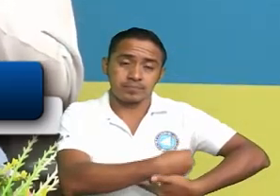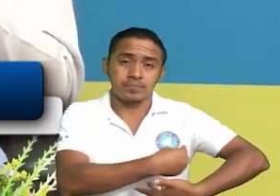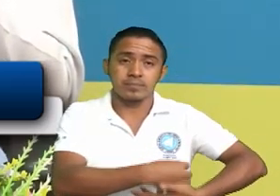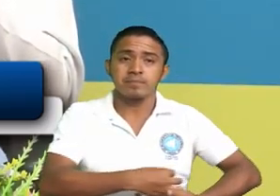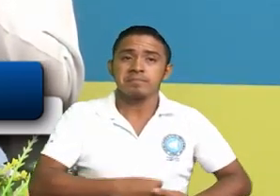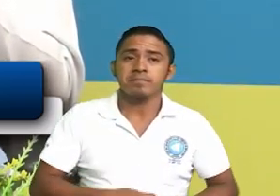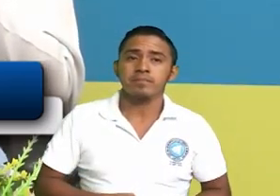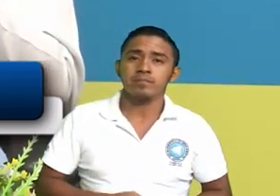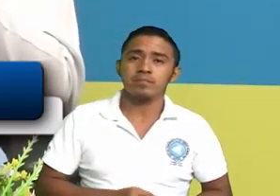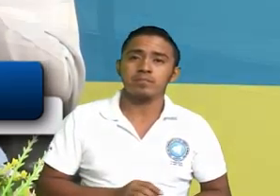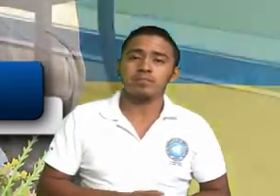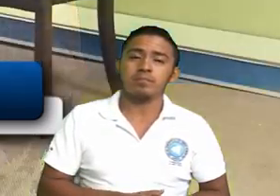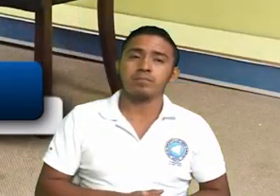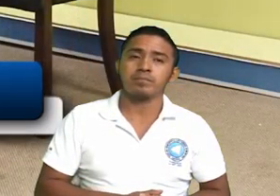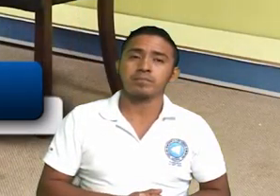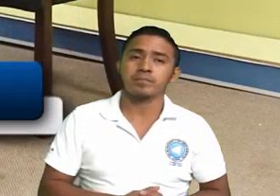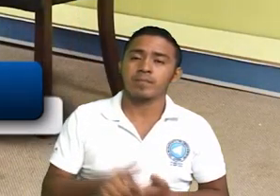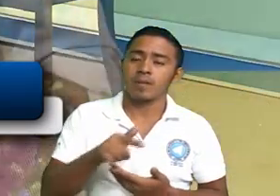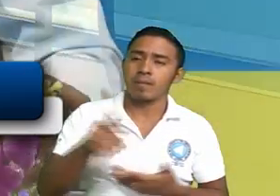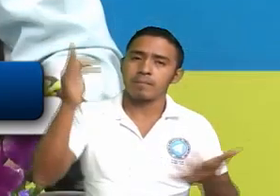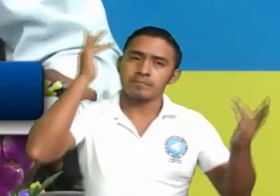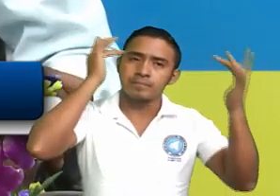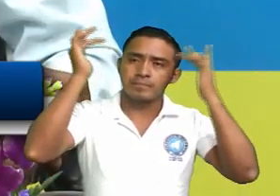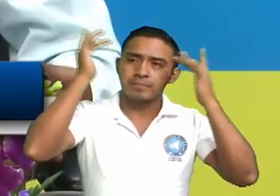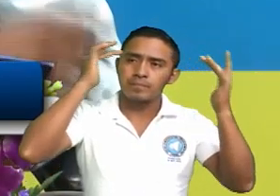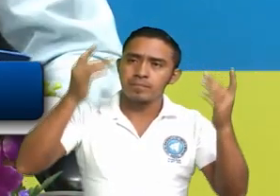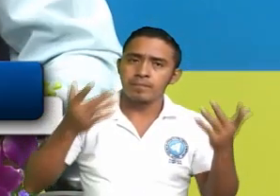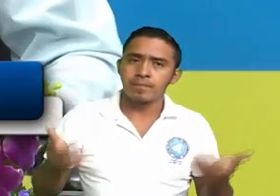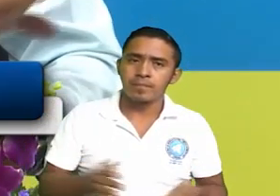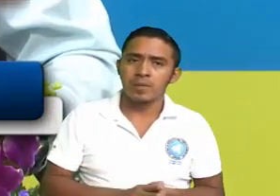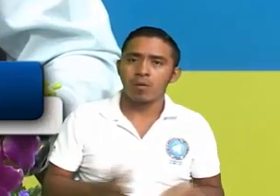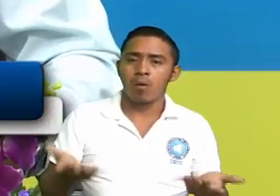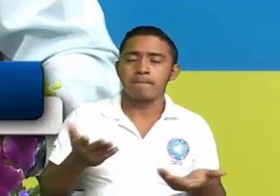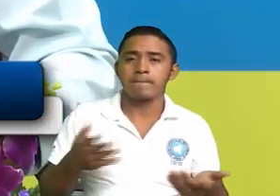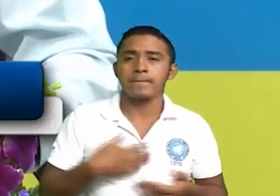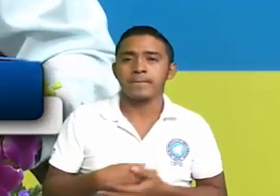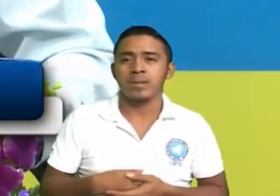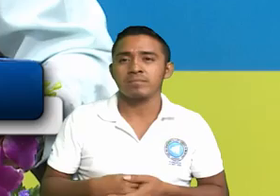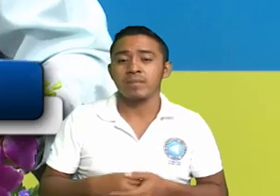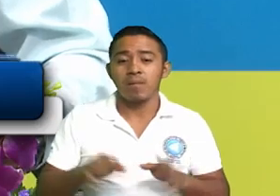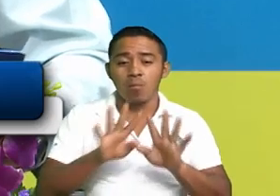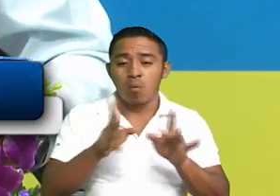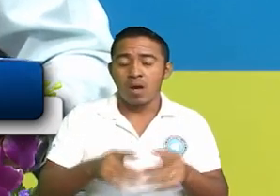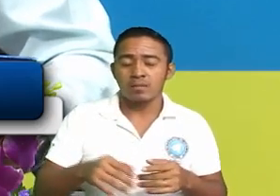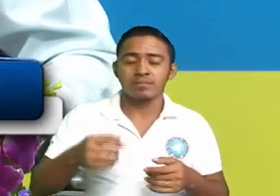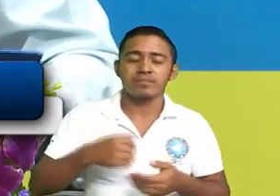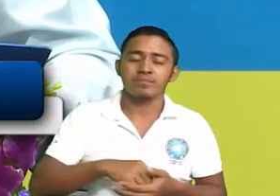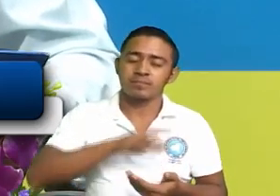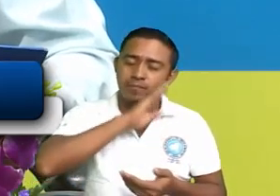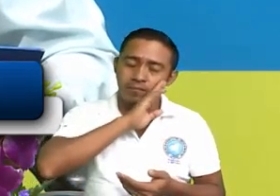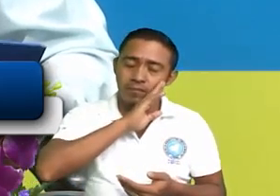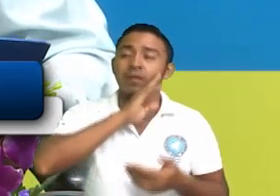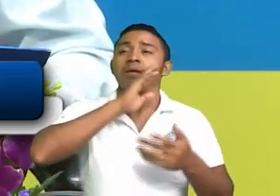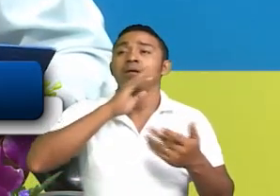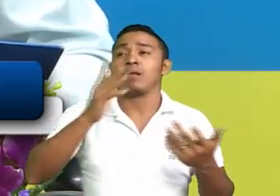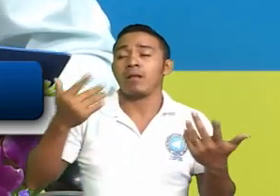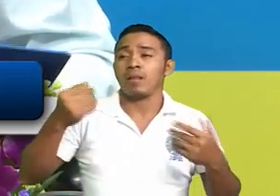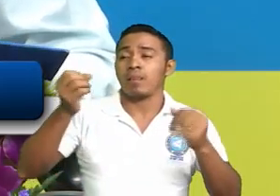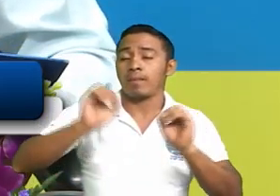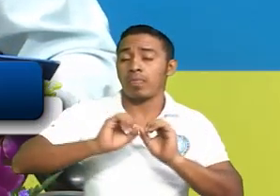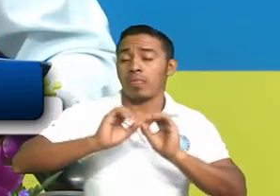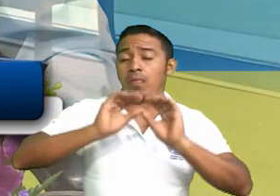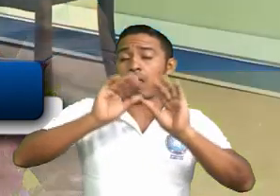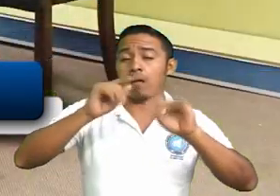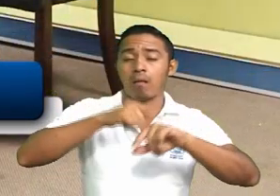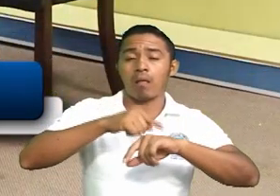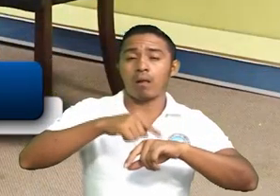dormir un poco menos de esas 16 horas al día y estar un poco más despierto para la alimentación, que es lo más